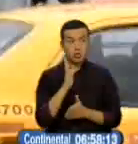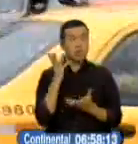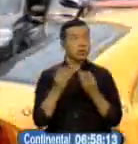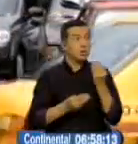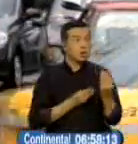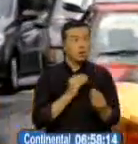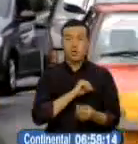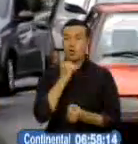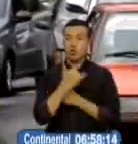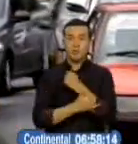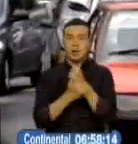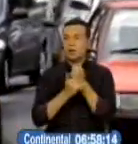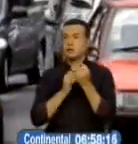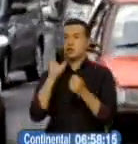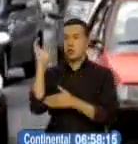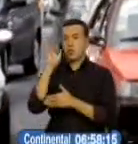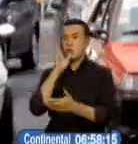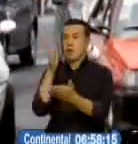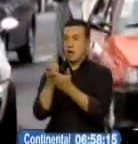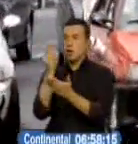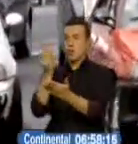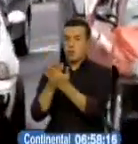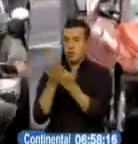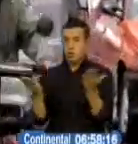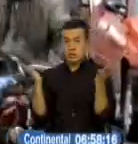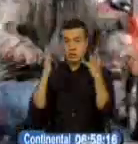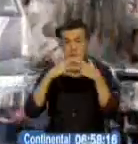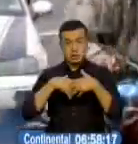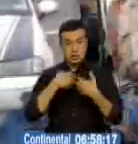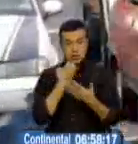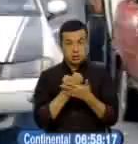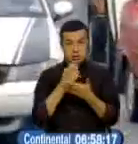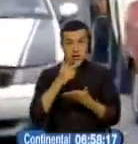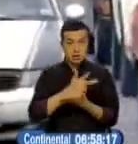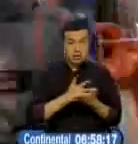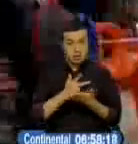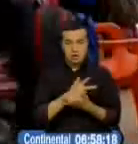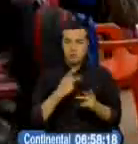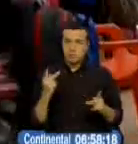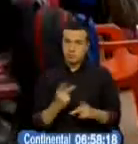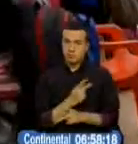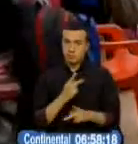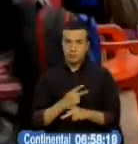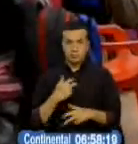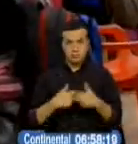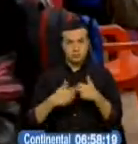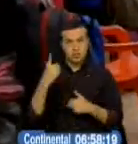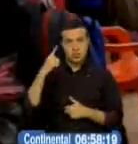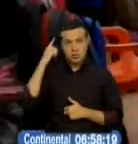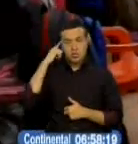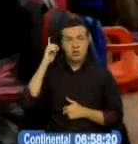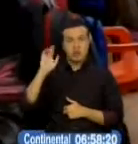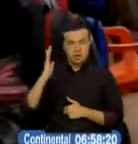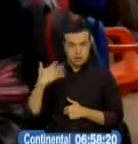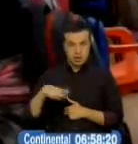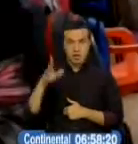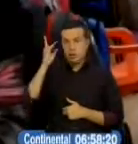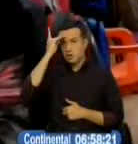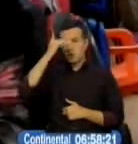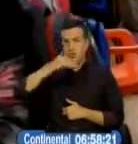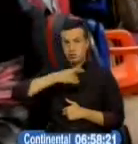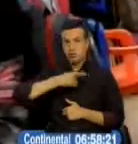ecuatorianos crucen la frontera y esto provoque una crisis económica en el Carchi. Frente a esto, el gobierno incorporó la canasta